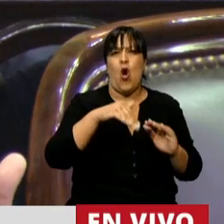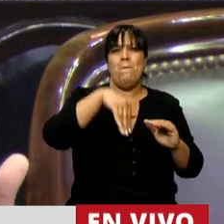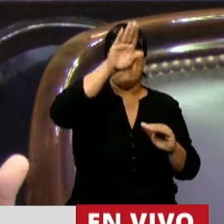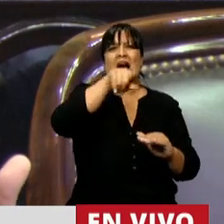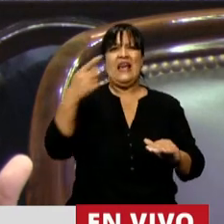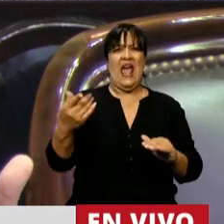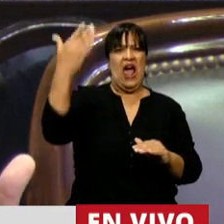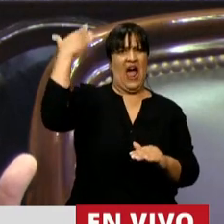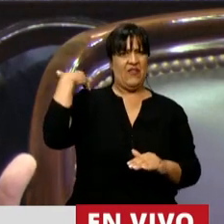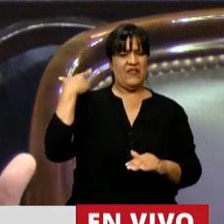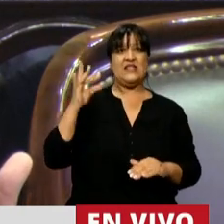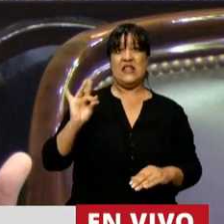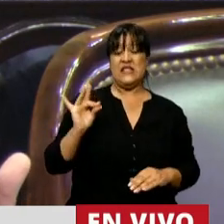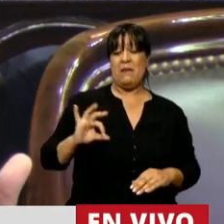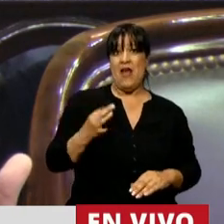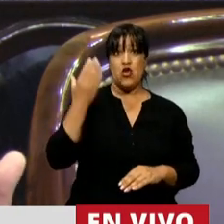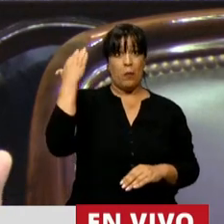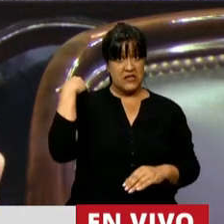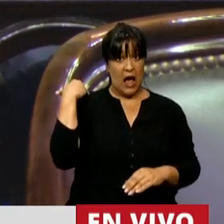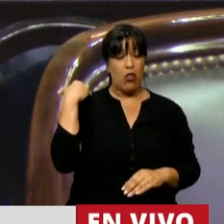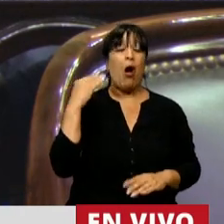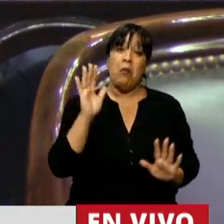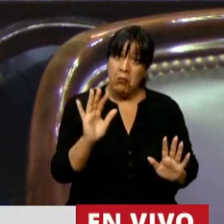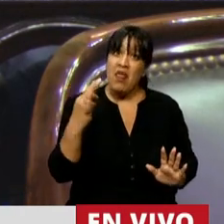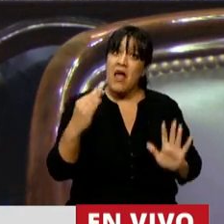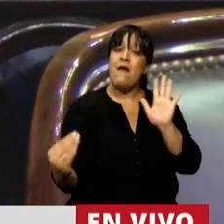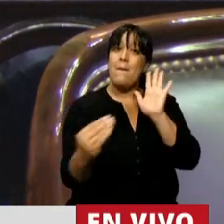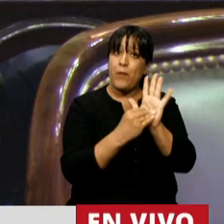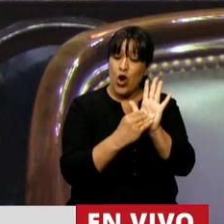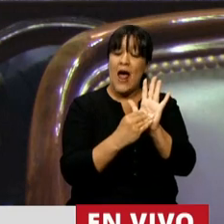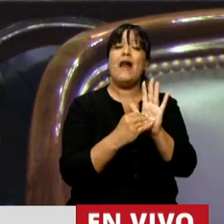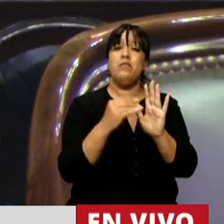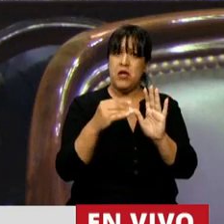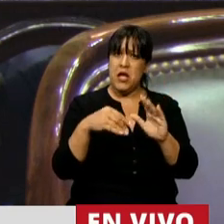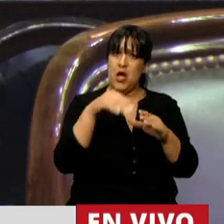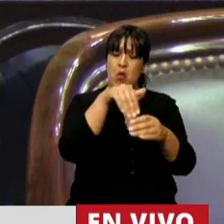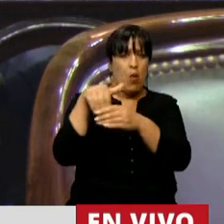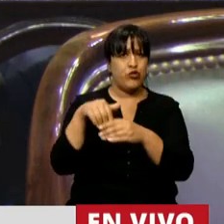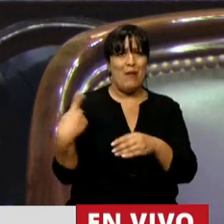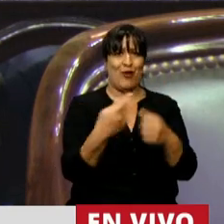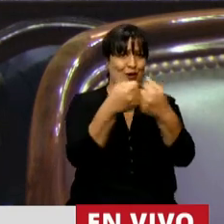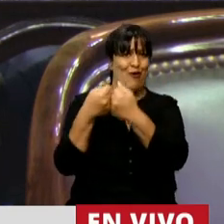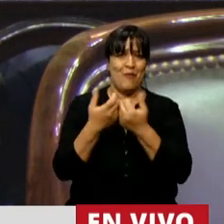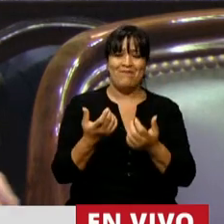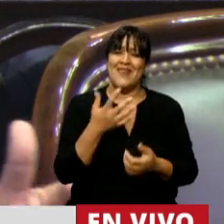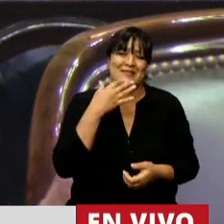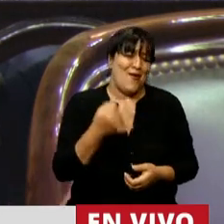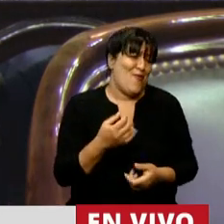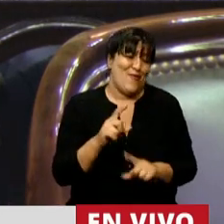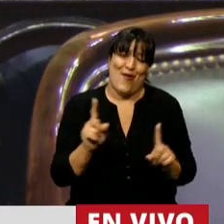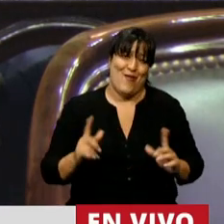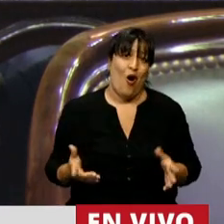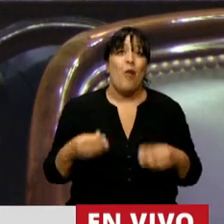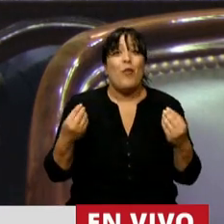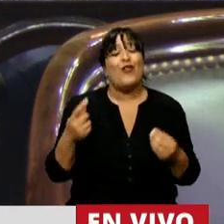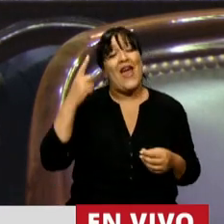estaba vigente a diciembre del año pasado, incorporemos una cláusula y votemos por unanimidad. Obviamente no lo van a hacer, porque casualmente cuando